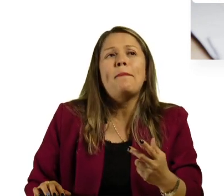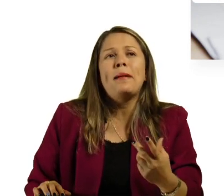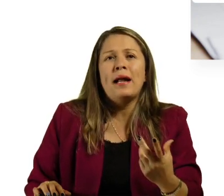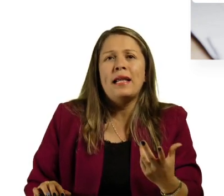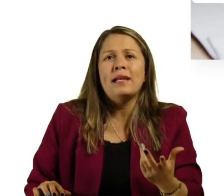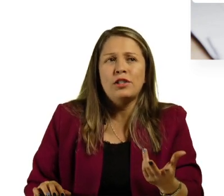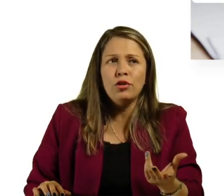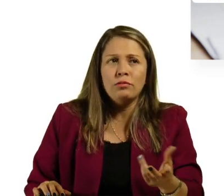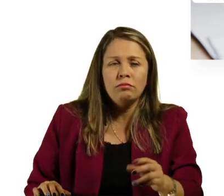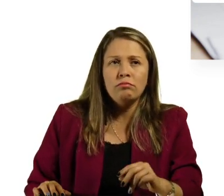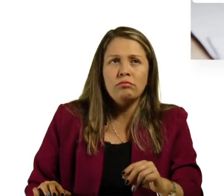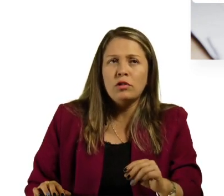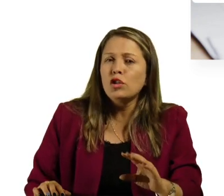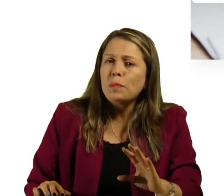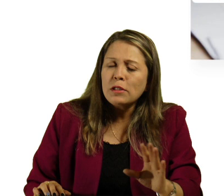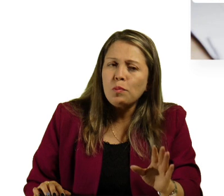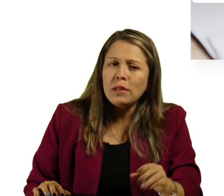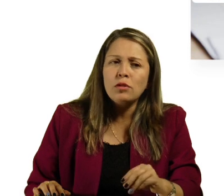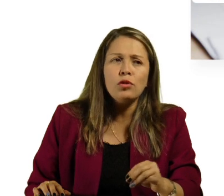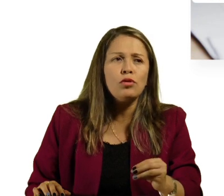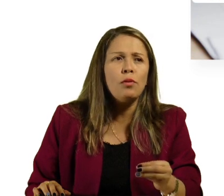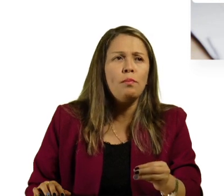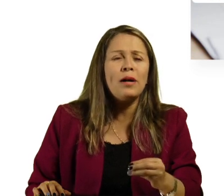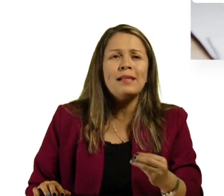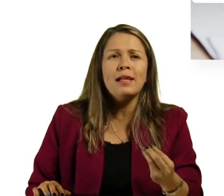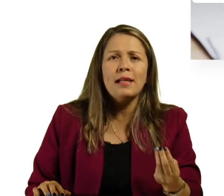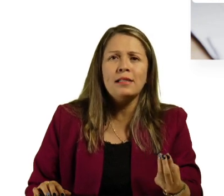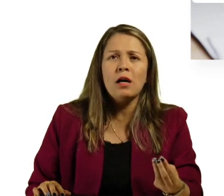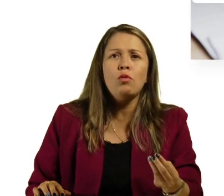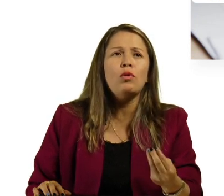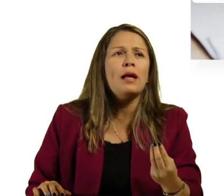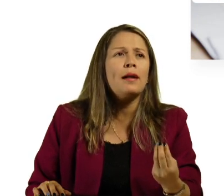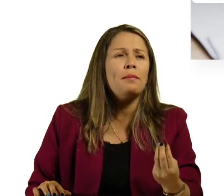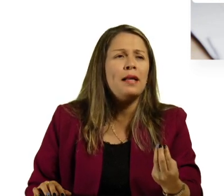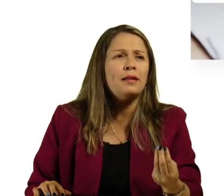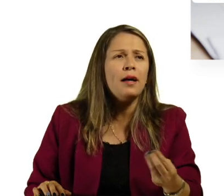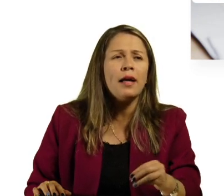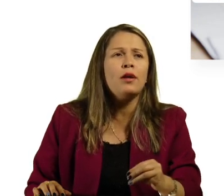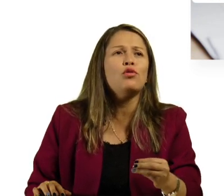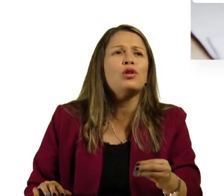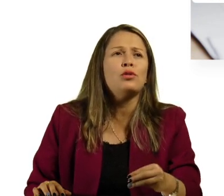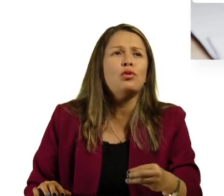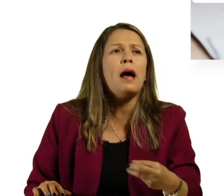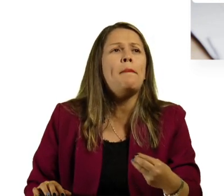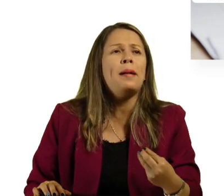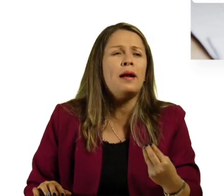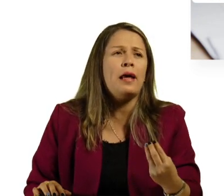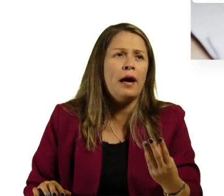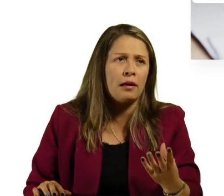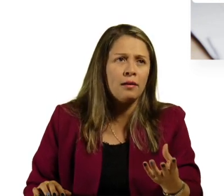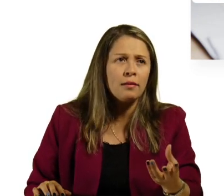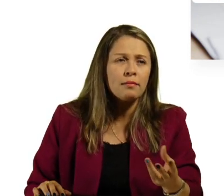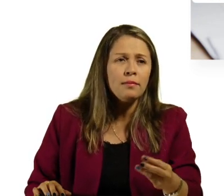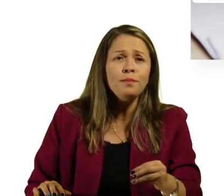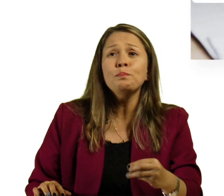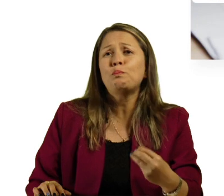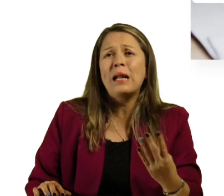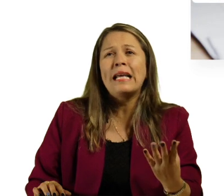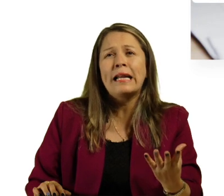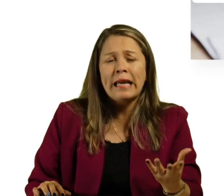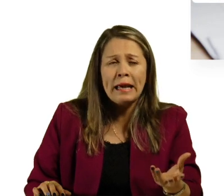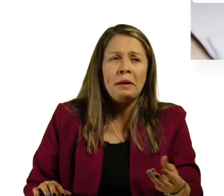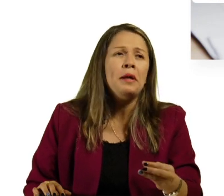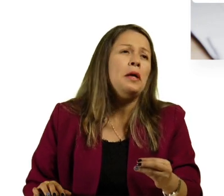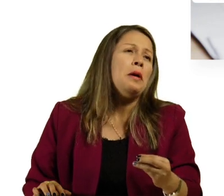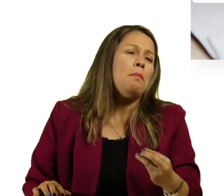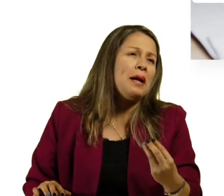Posteriormente, la planeación. Los presupuestos son por excelencia una herramienta que nos ayuda a planear.